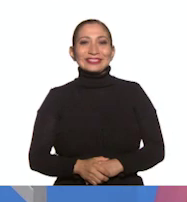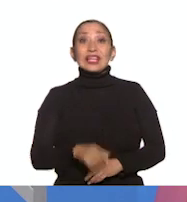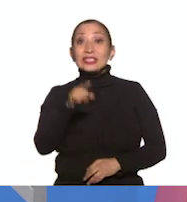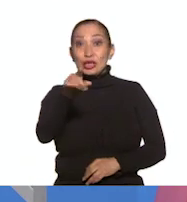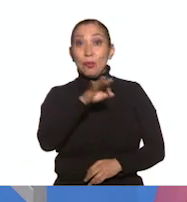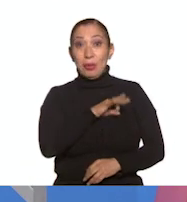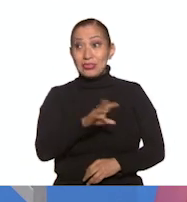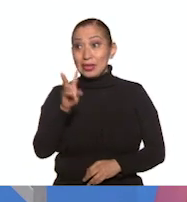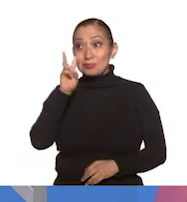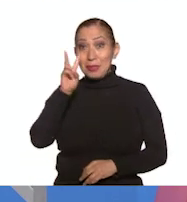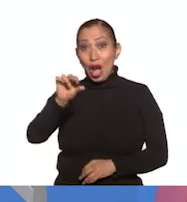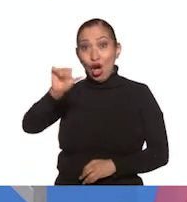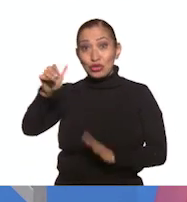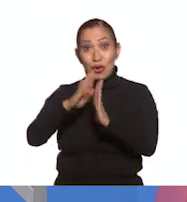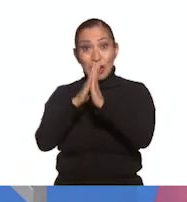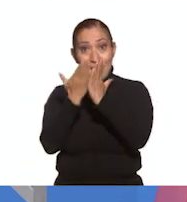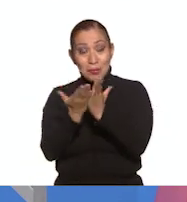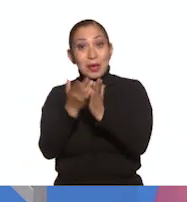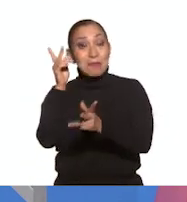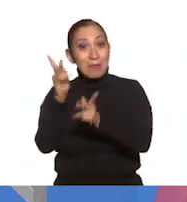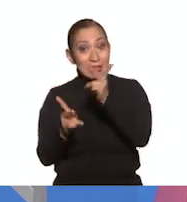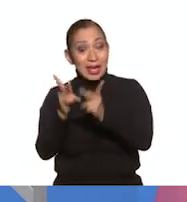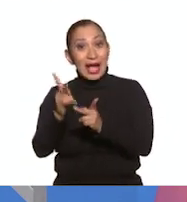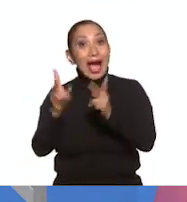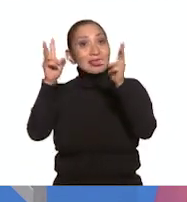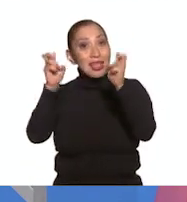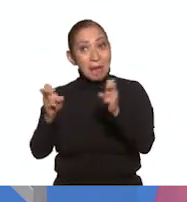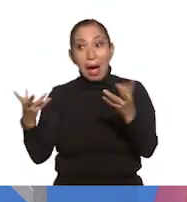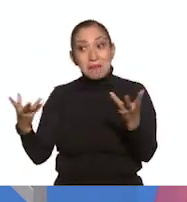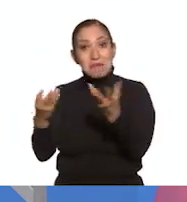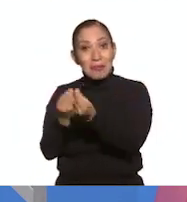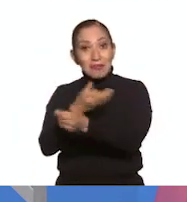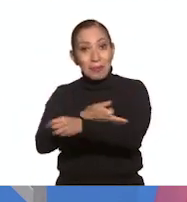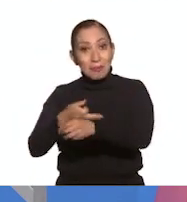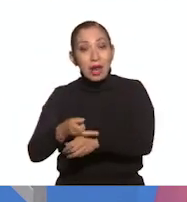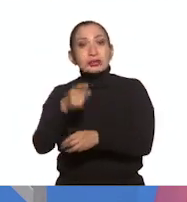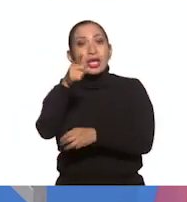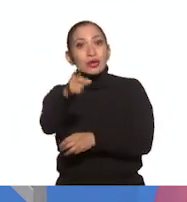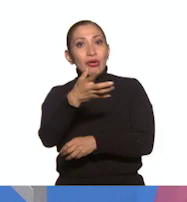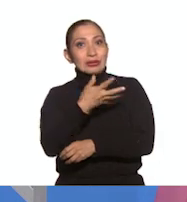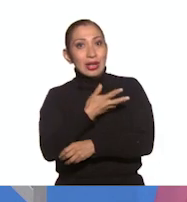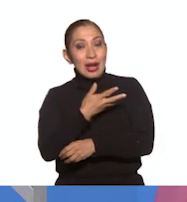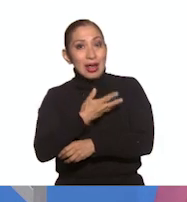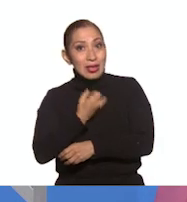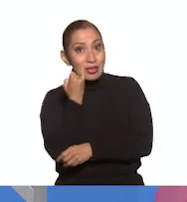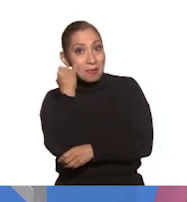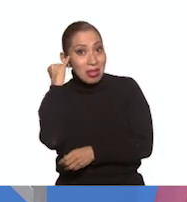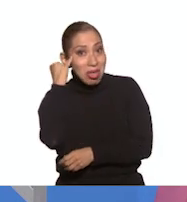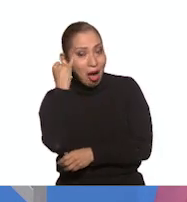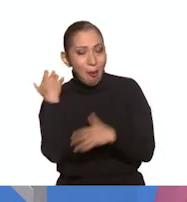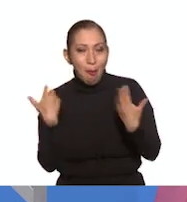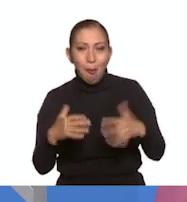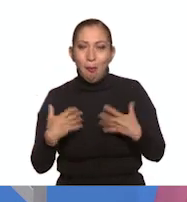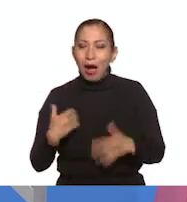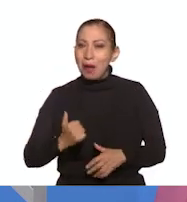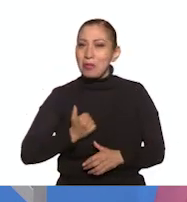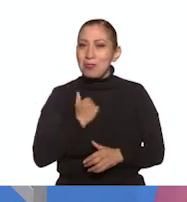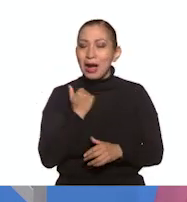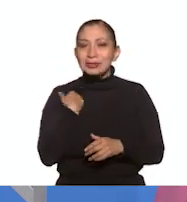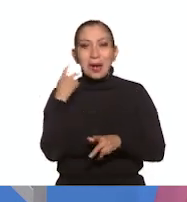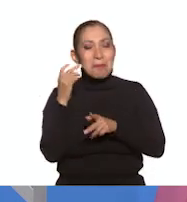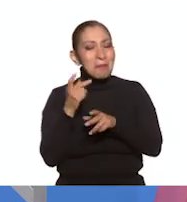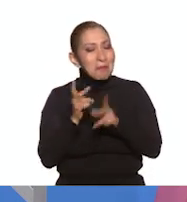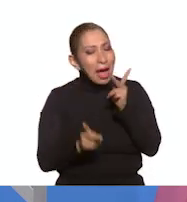Si te es posible, consulta otros libros y comenta el tema de hoy con tu familia. Si tienes la fortuna de hablar una lengua indígena, aprovecha este momento